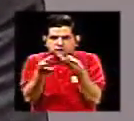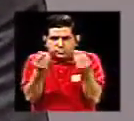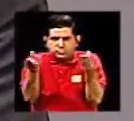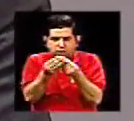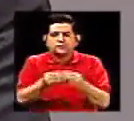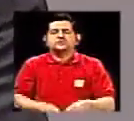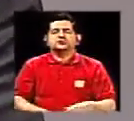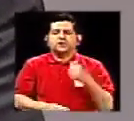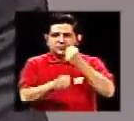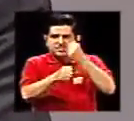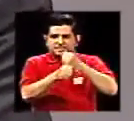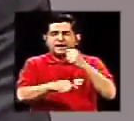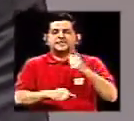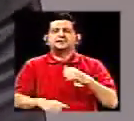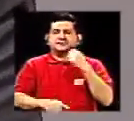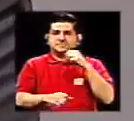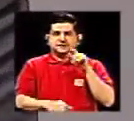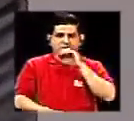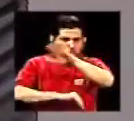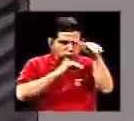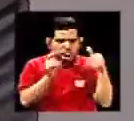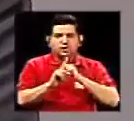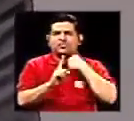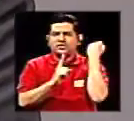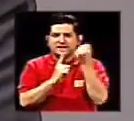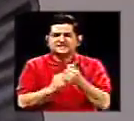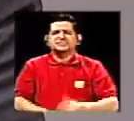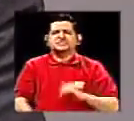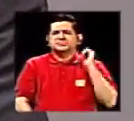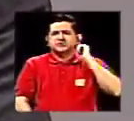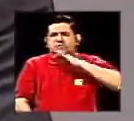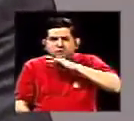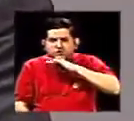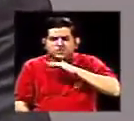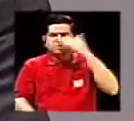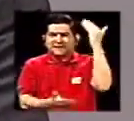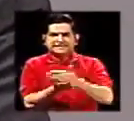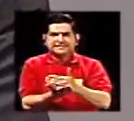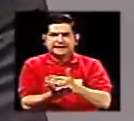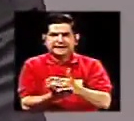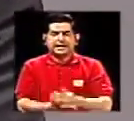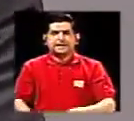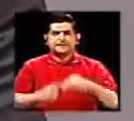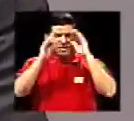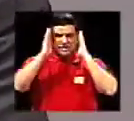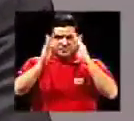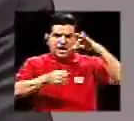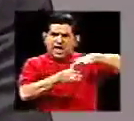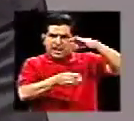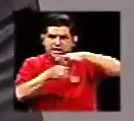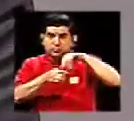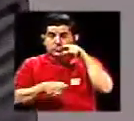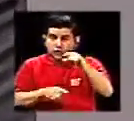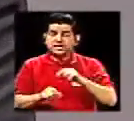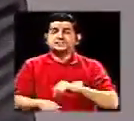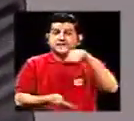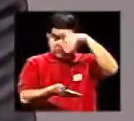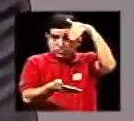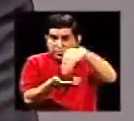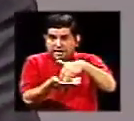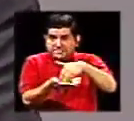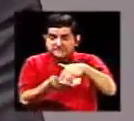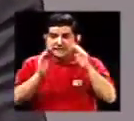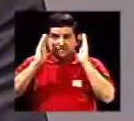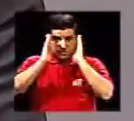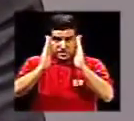país, el empleo, el parar toda la cuestión de la corrupción, o sea, ahí el darle prioridad al agro. Uh-huh. Si esos son puntos centrales, lógicamente,